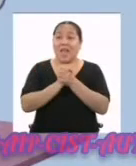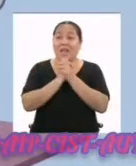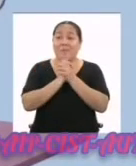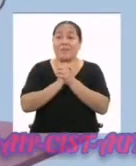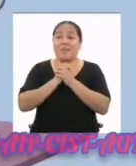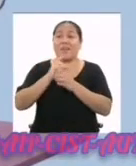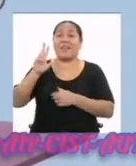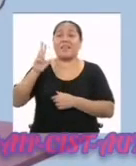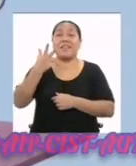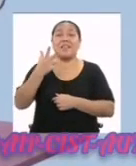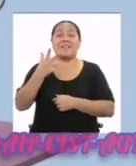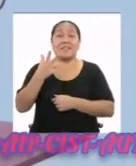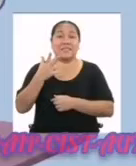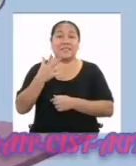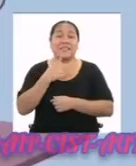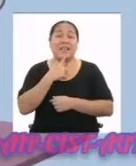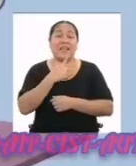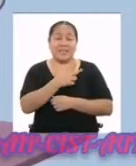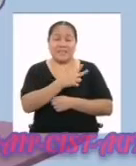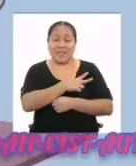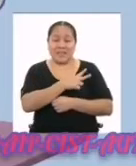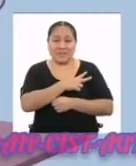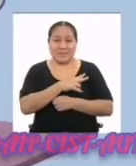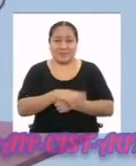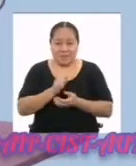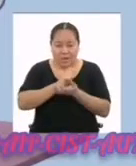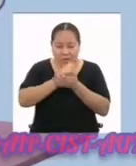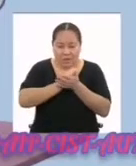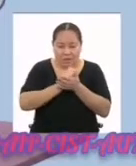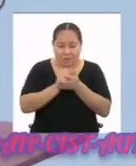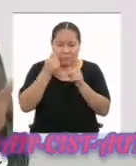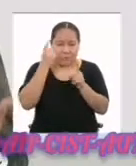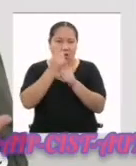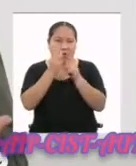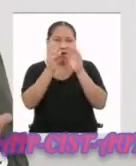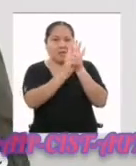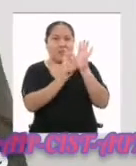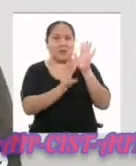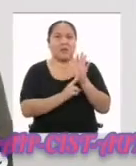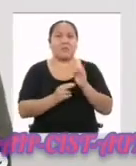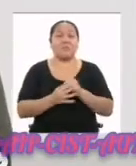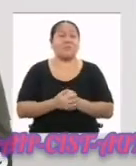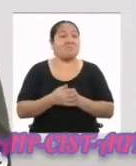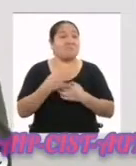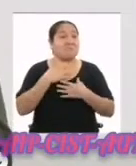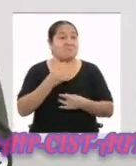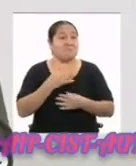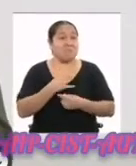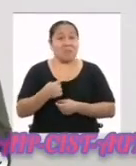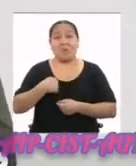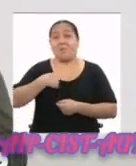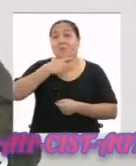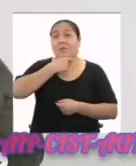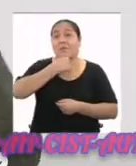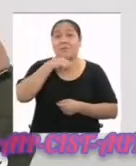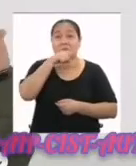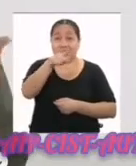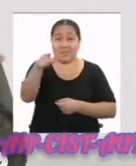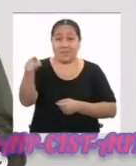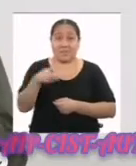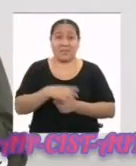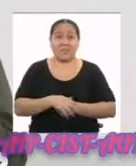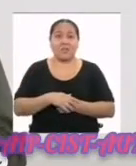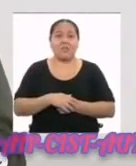tercero de secundaria, viendo cómo escribir correctamente un reglamento. Ah, mira, qué interesante. Lo que a mí me gusta de ellos es que